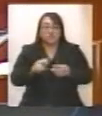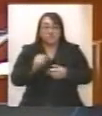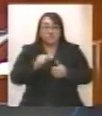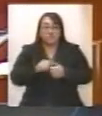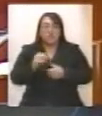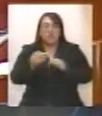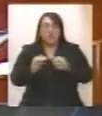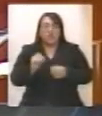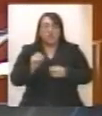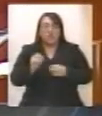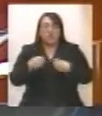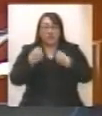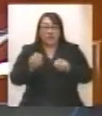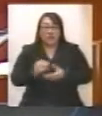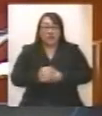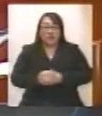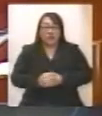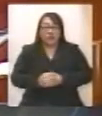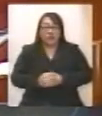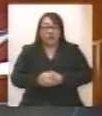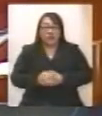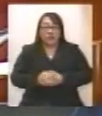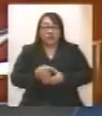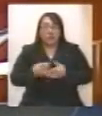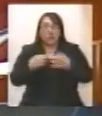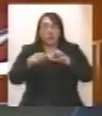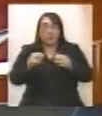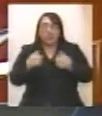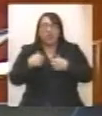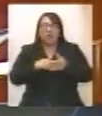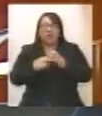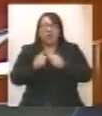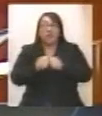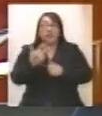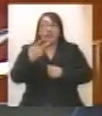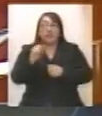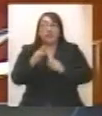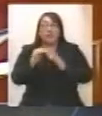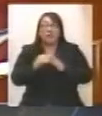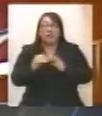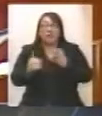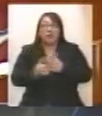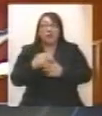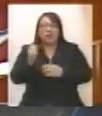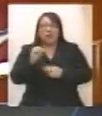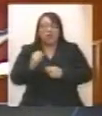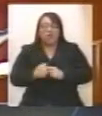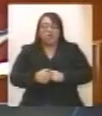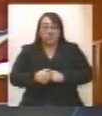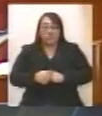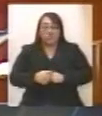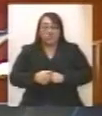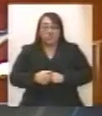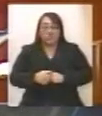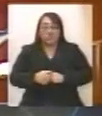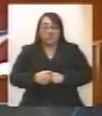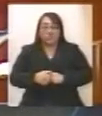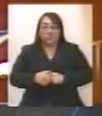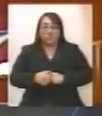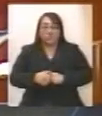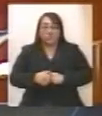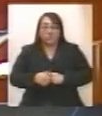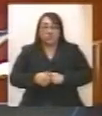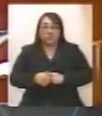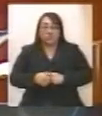el presupuesto asignado, lo que permitirá contar con 30 millones de nuevos soles para estas políticas de prevención